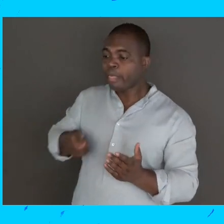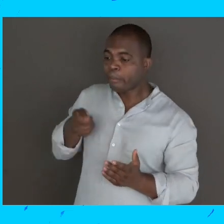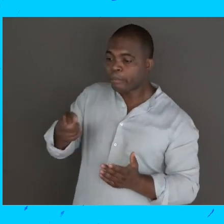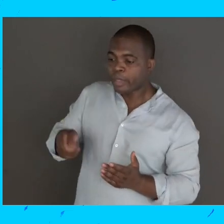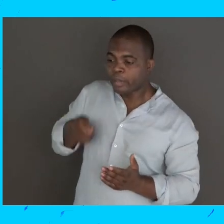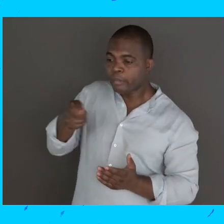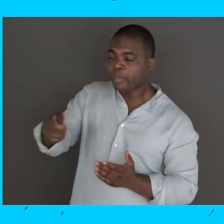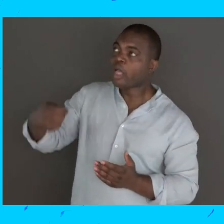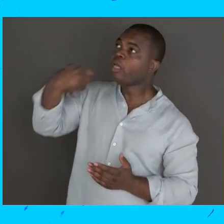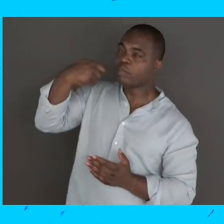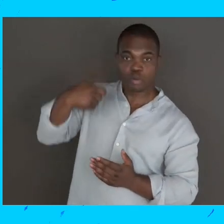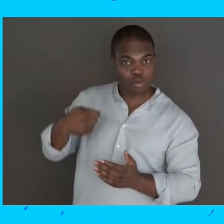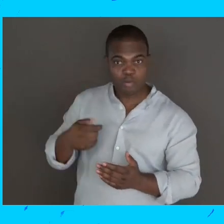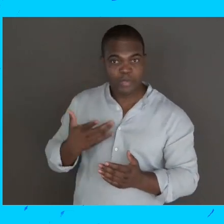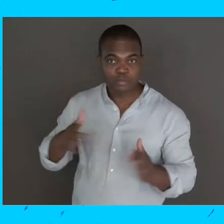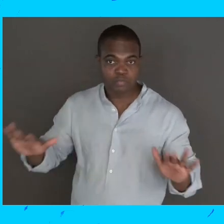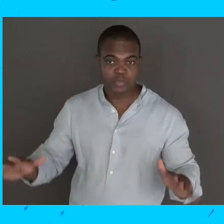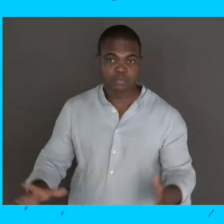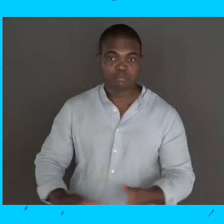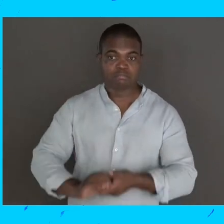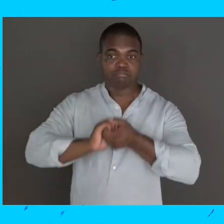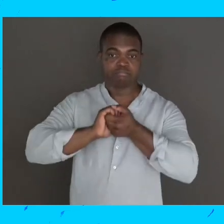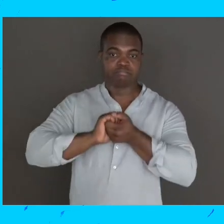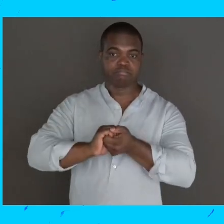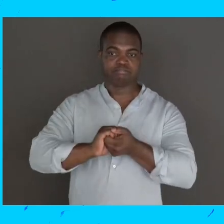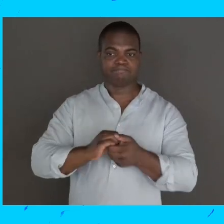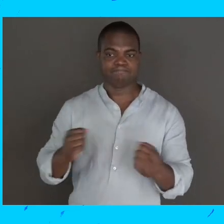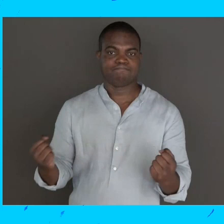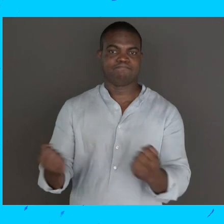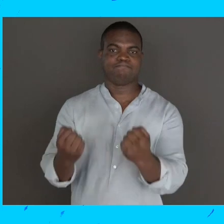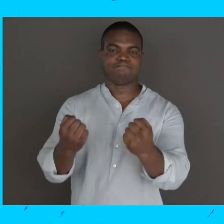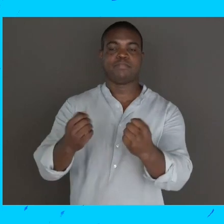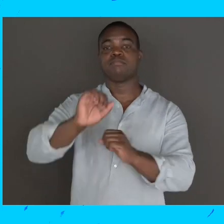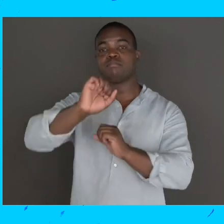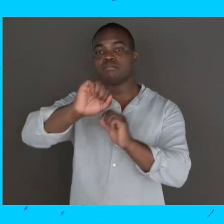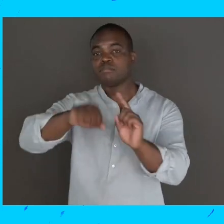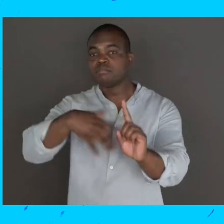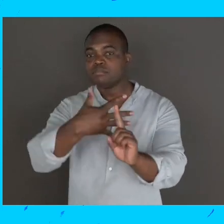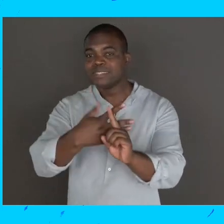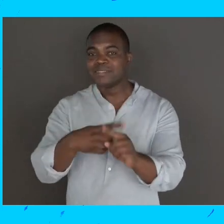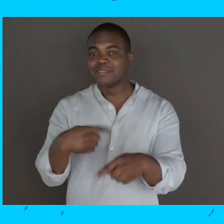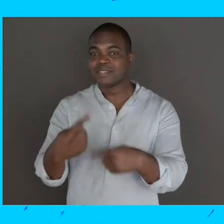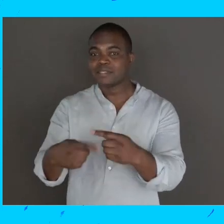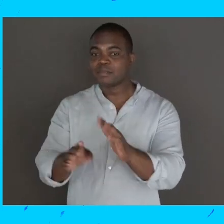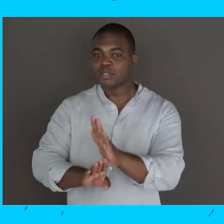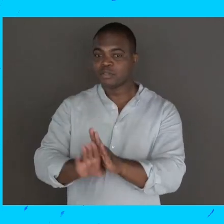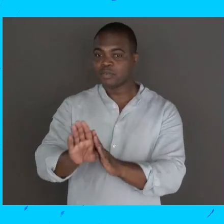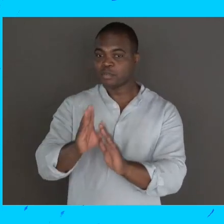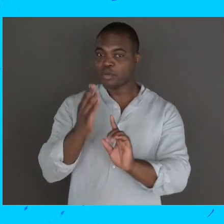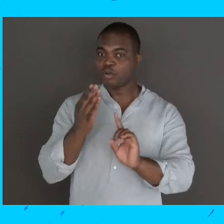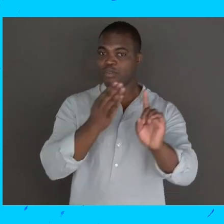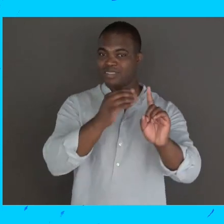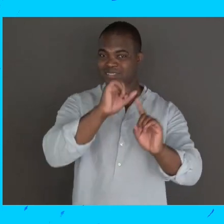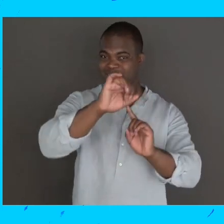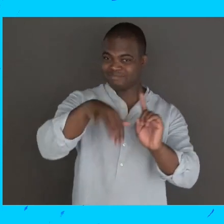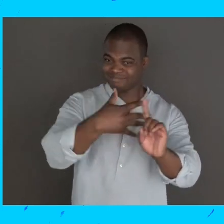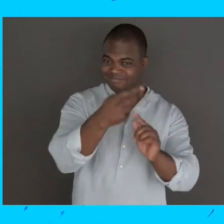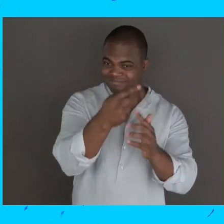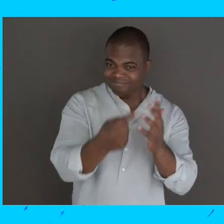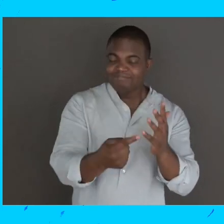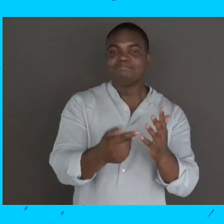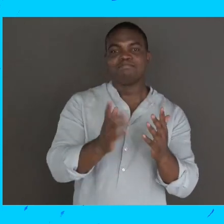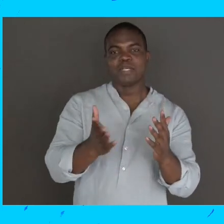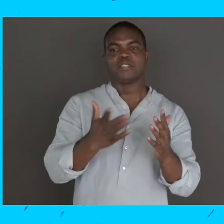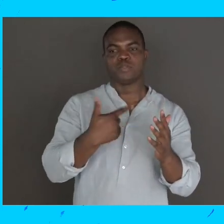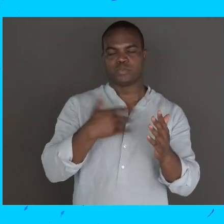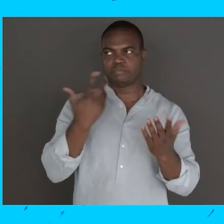todos los jóvenes o adolescentes en Nigeria se puedan beneficiar de la educación de calidad y también servicios